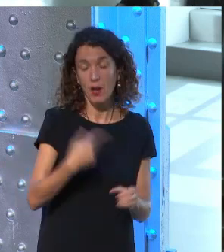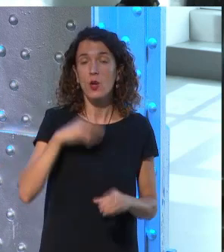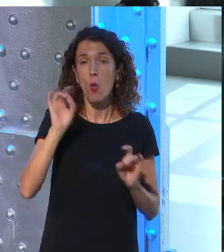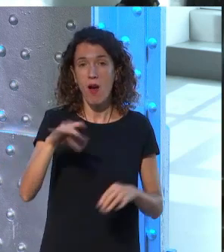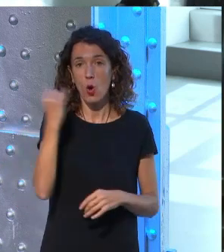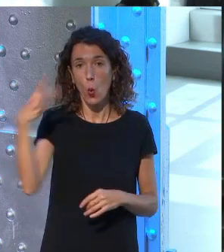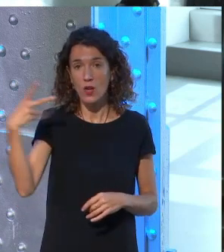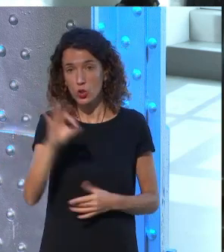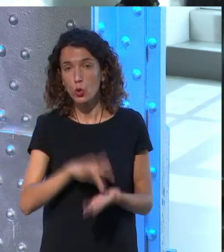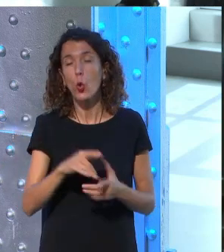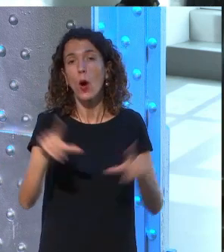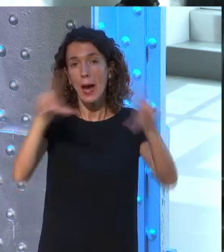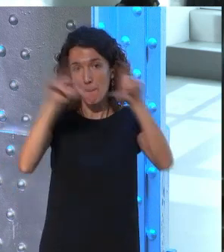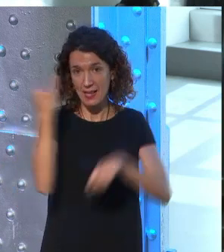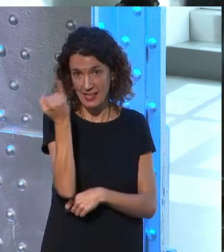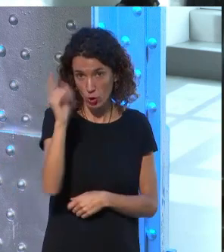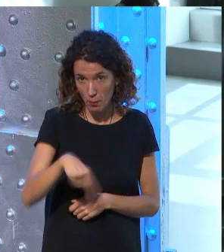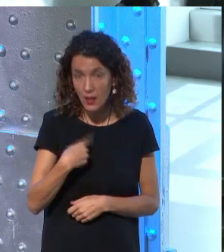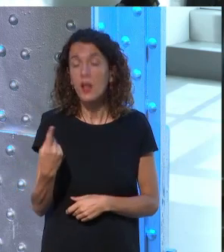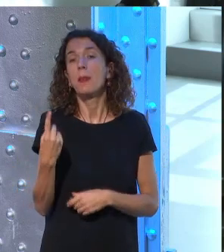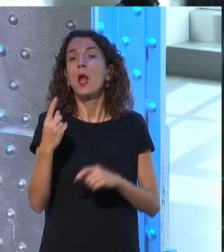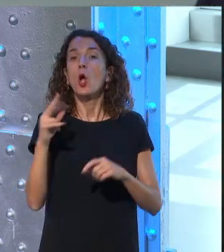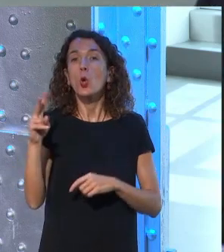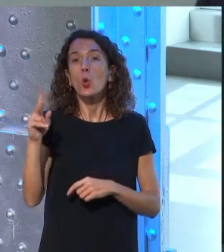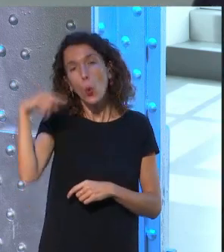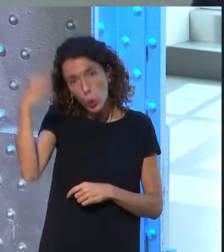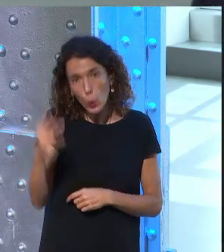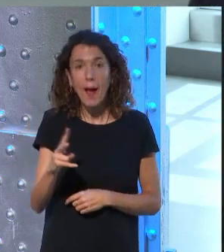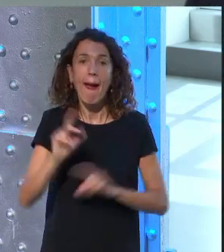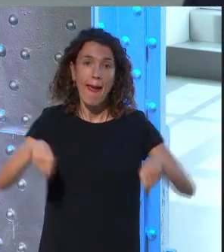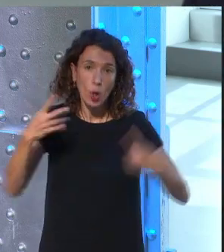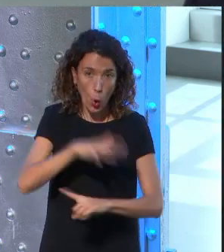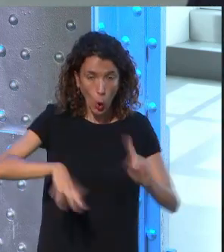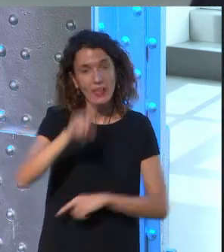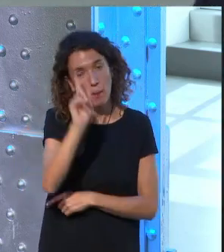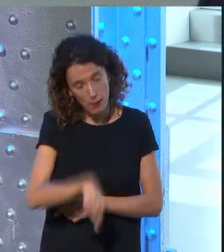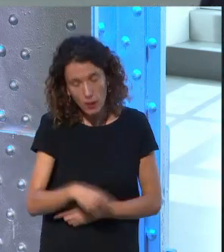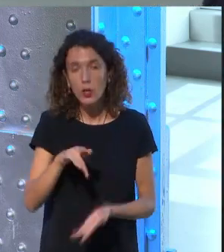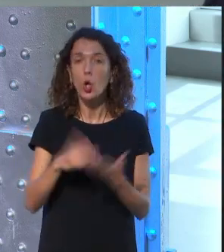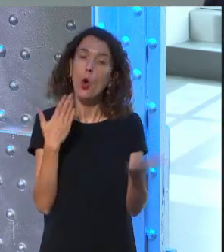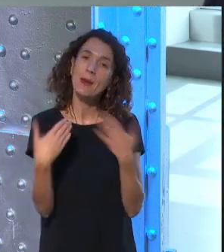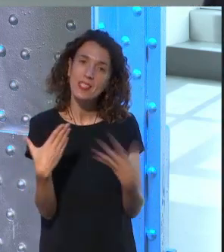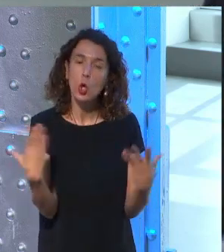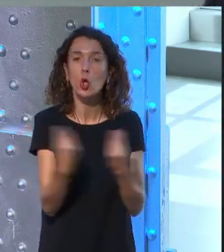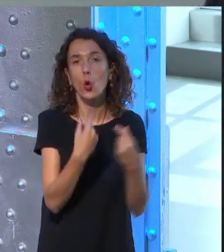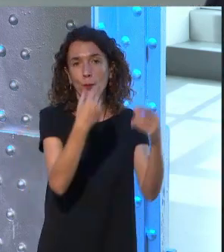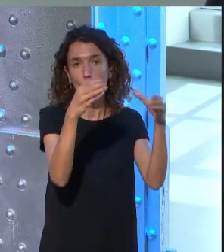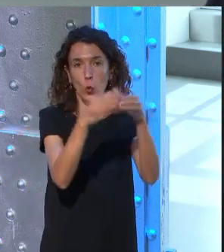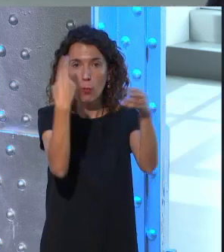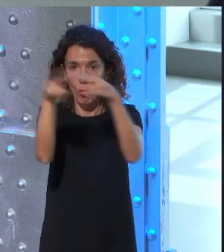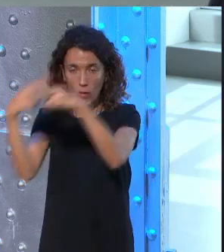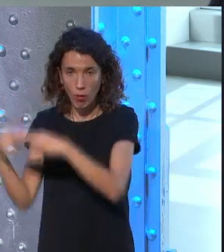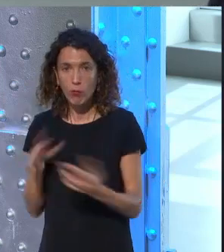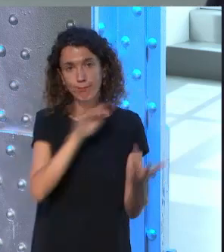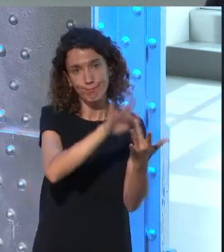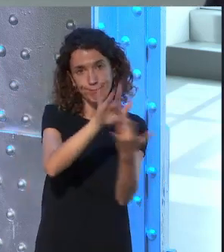Juancho, soy un empresario de agricultura ecológica también, ¿no? Y en esas conversaciones con los distintos sectores, en